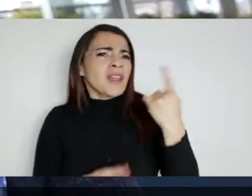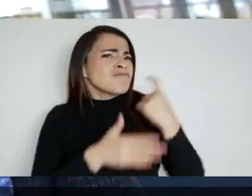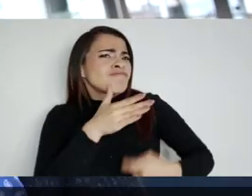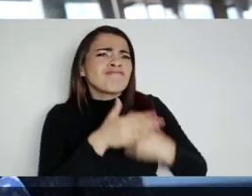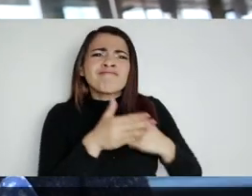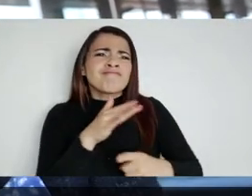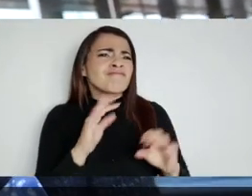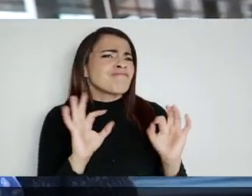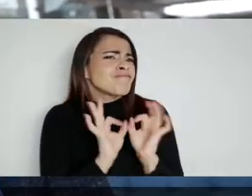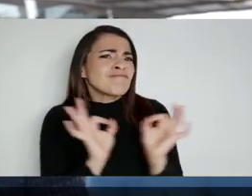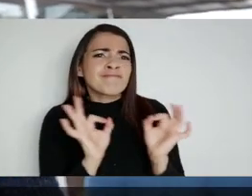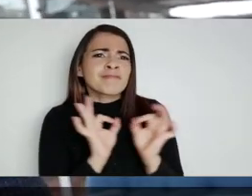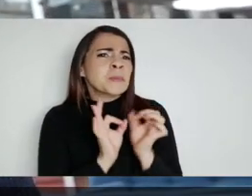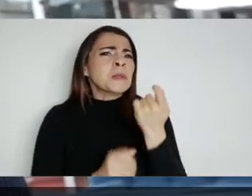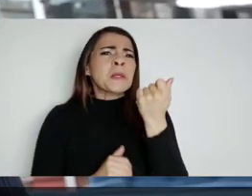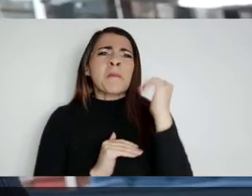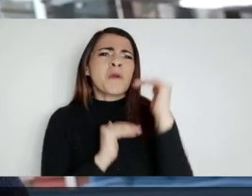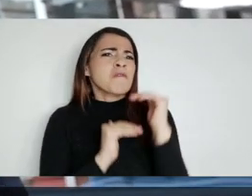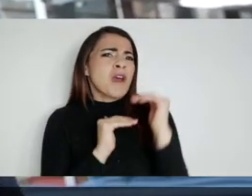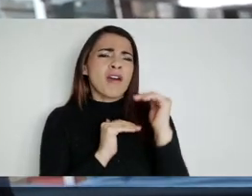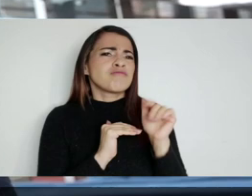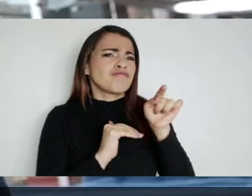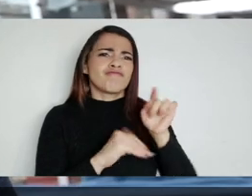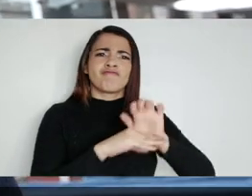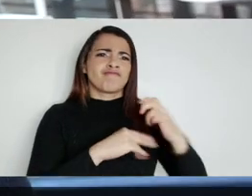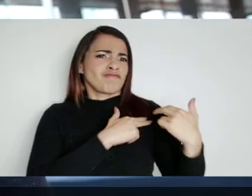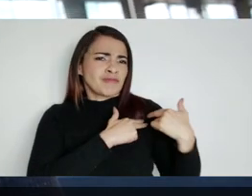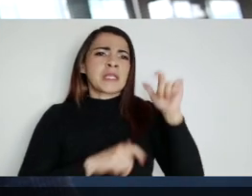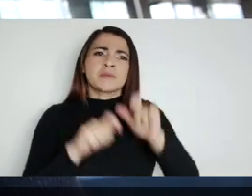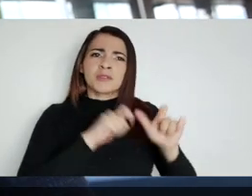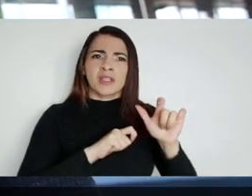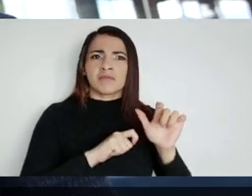generalmente estos ajustes son mínimos y con costos muy bajos para las empresas y para las